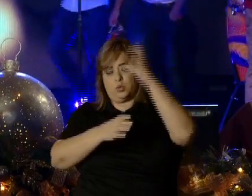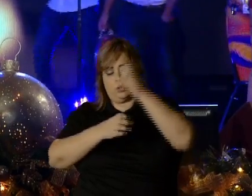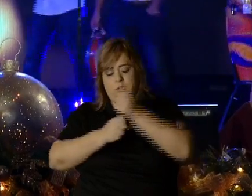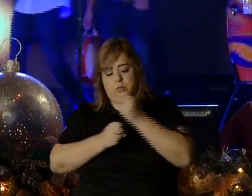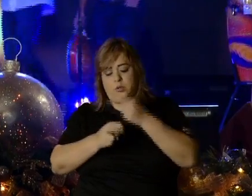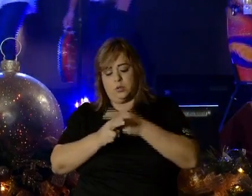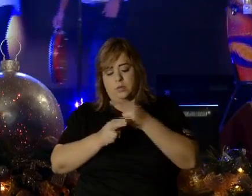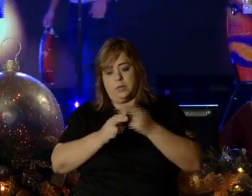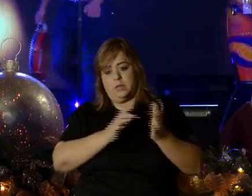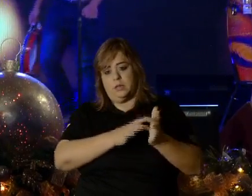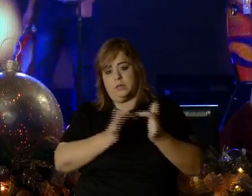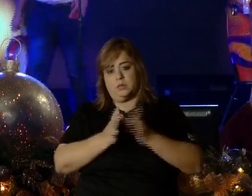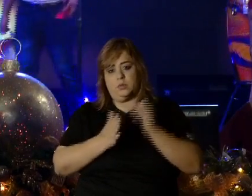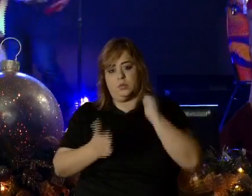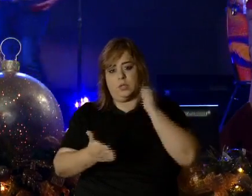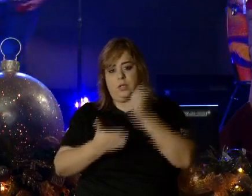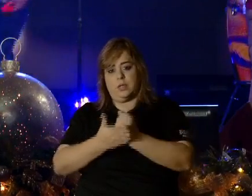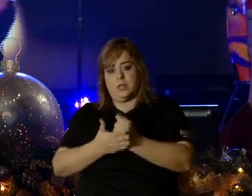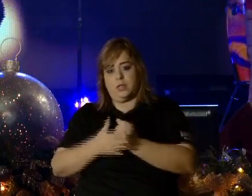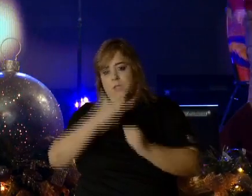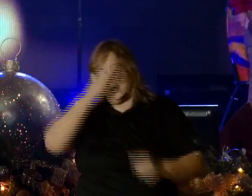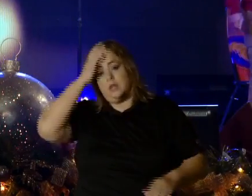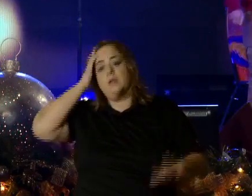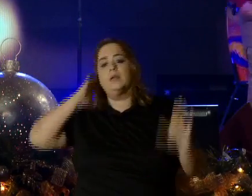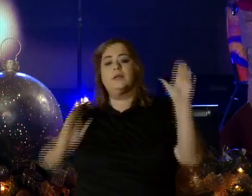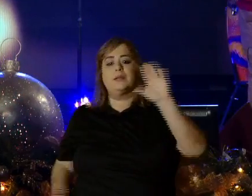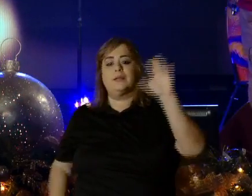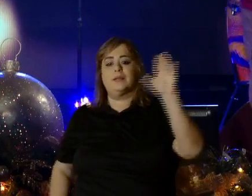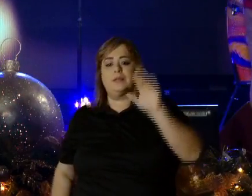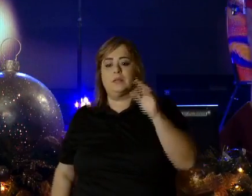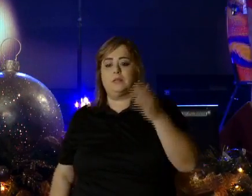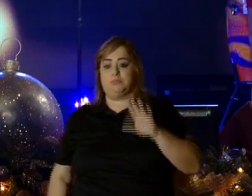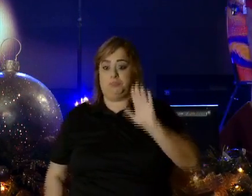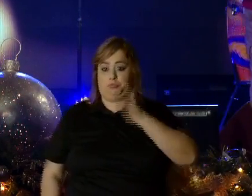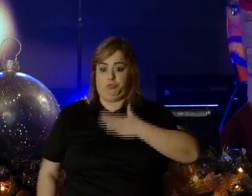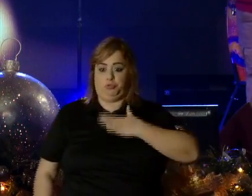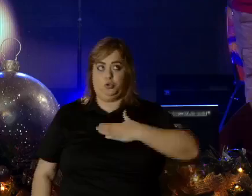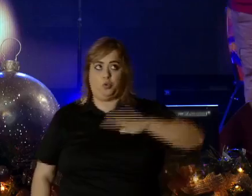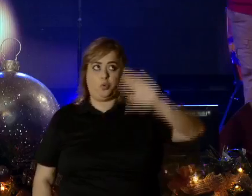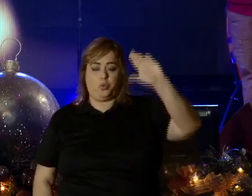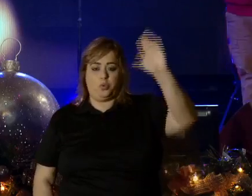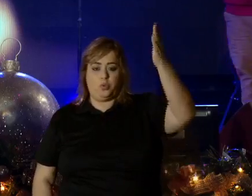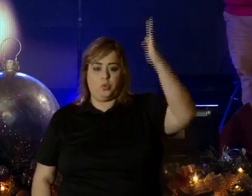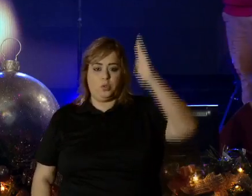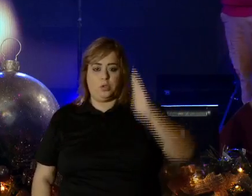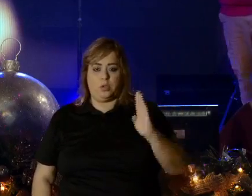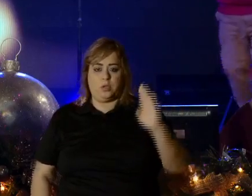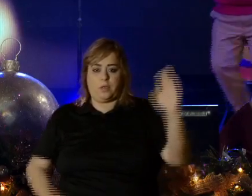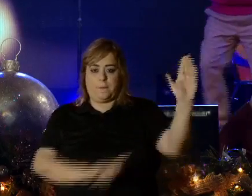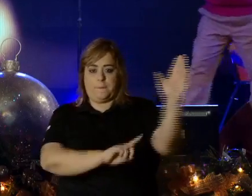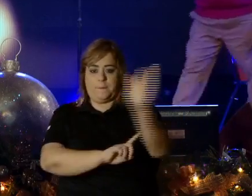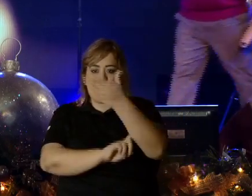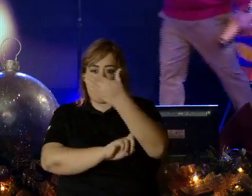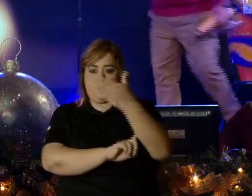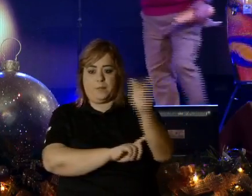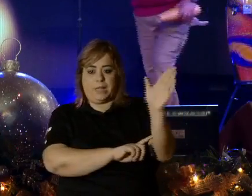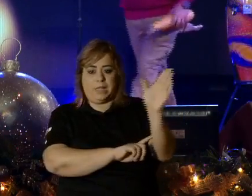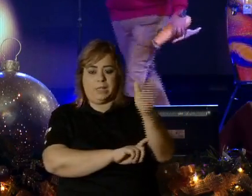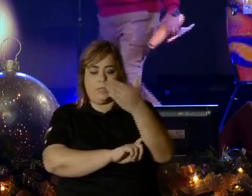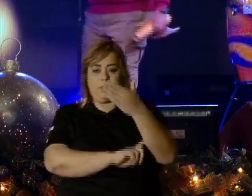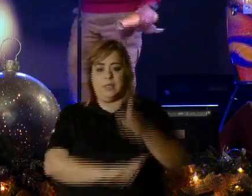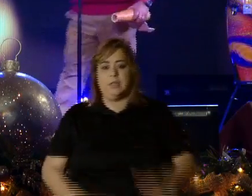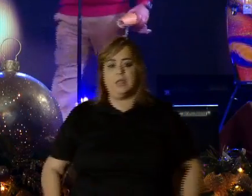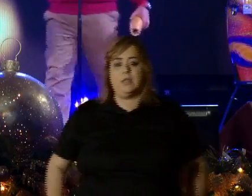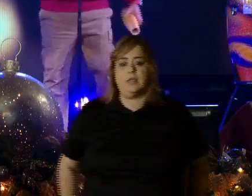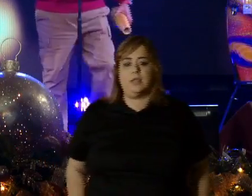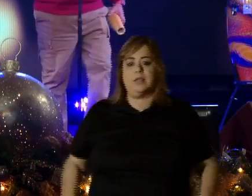Jesús, amén. Yo soy propiedad del Señor y usted también. Los que pusieron las banderas, estamos pendientes que lleguen otras. Así